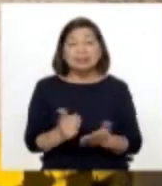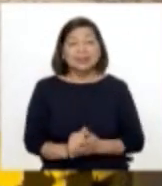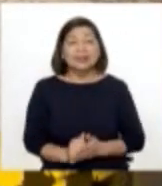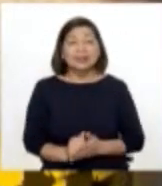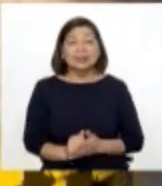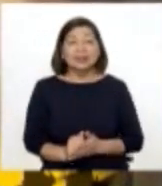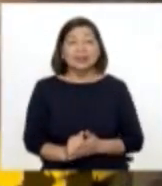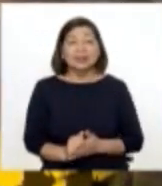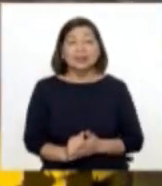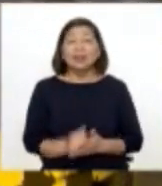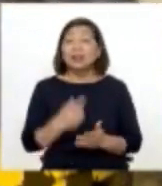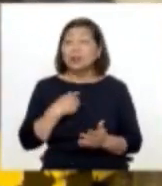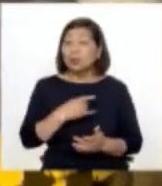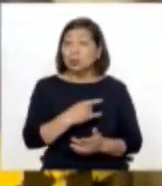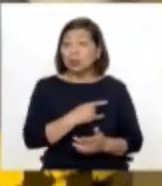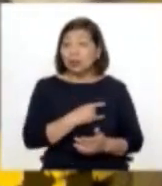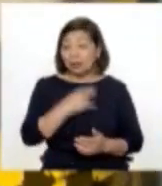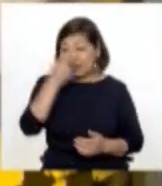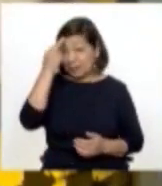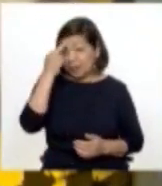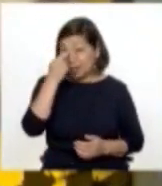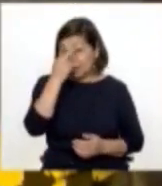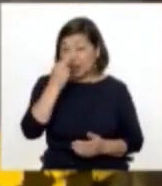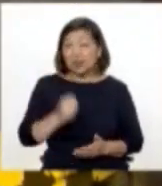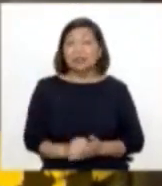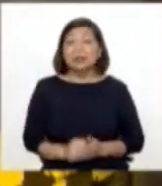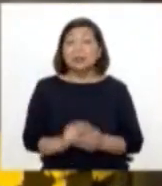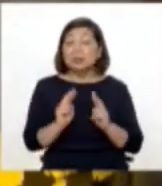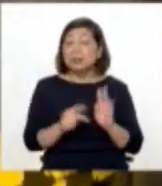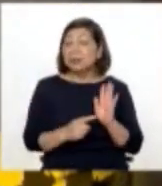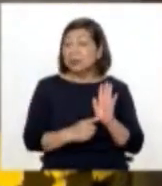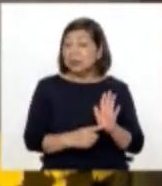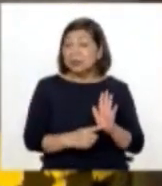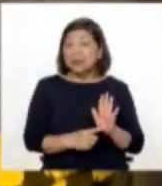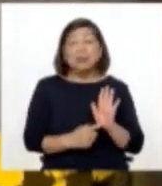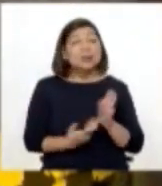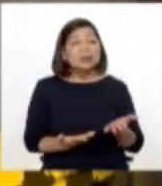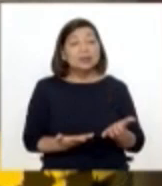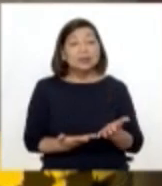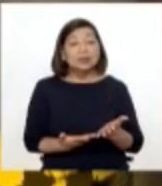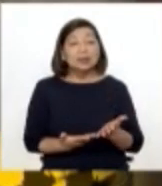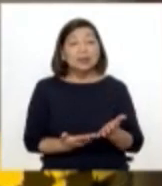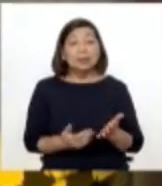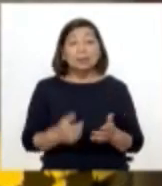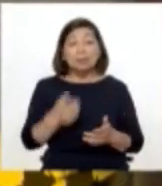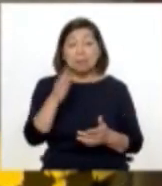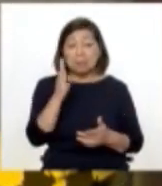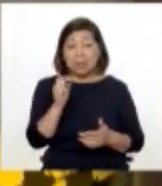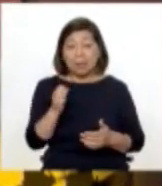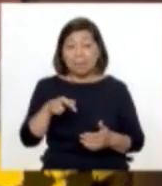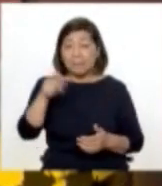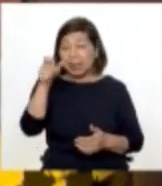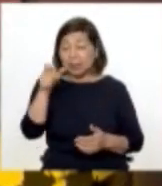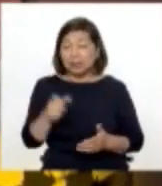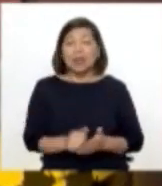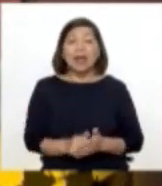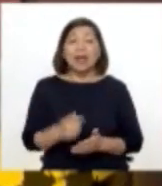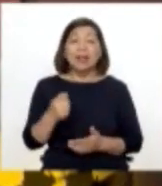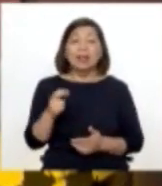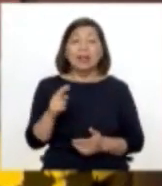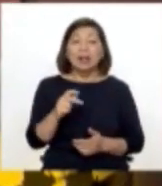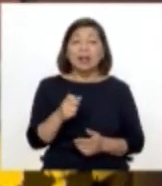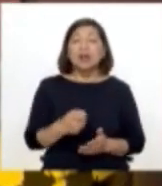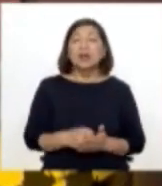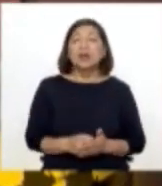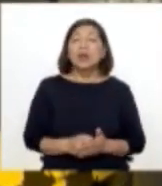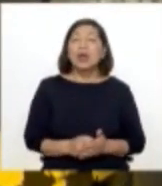Centro Cultural de la Universidad Católica. Aquí se viene presentando la exposición Bipersonal Ataraxia de los artistas